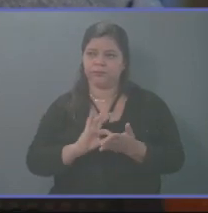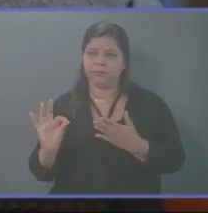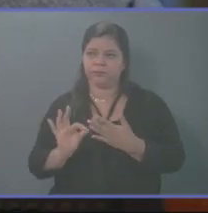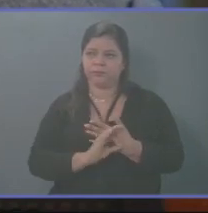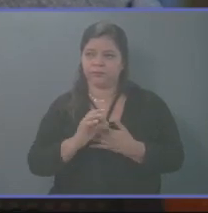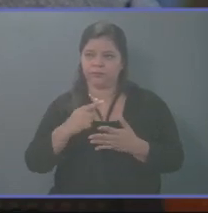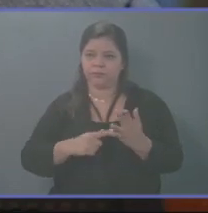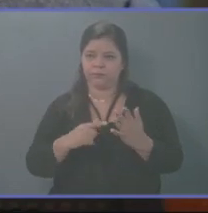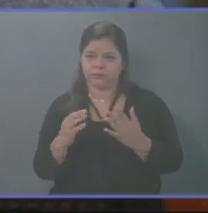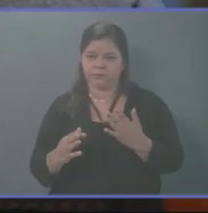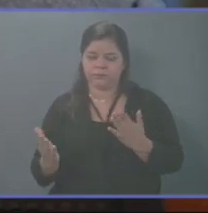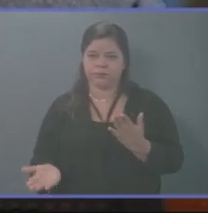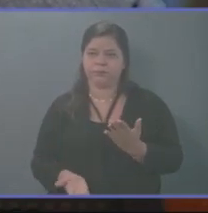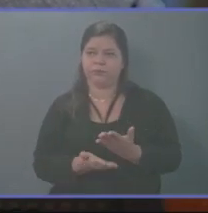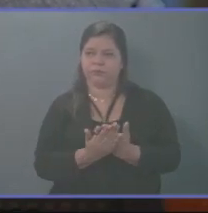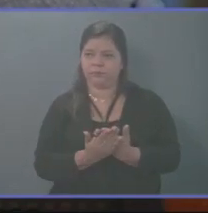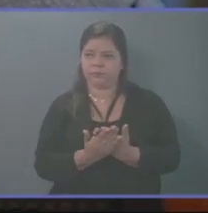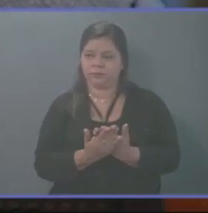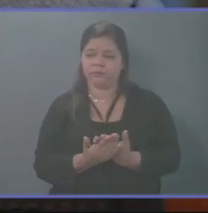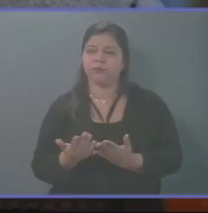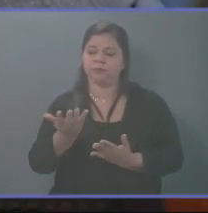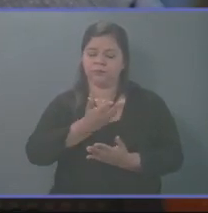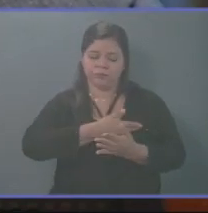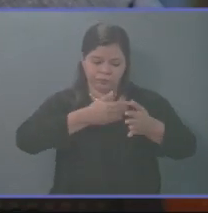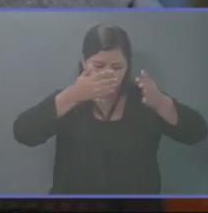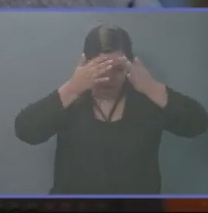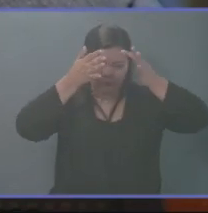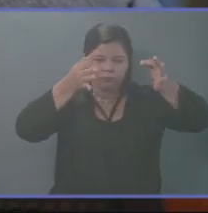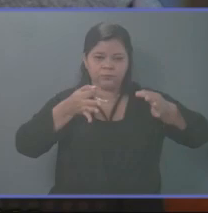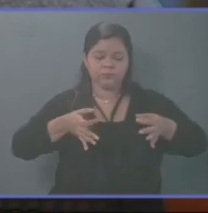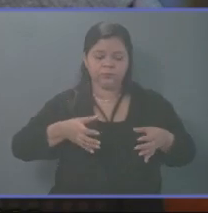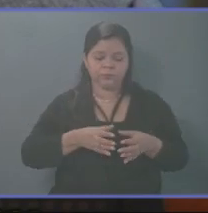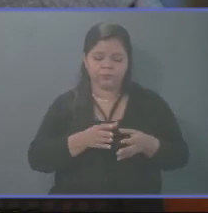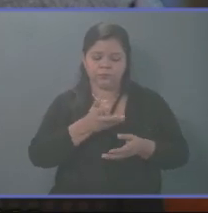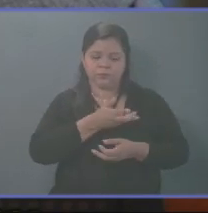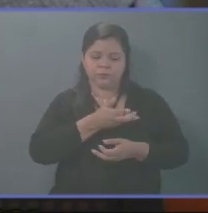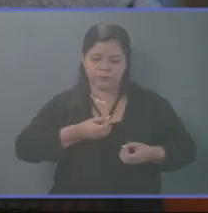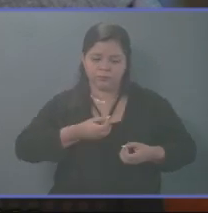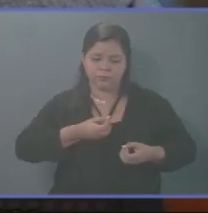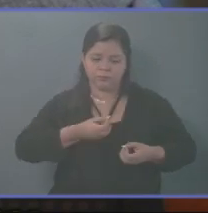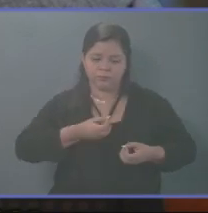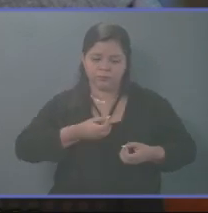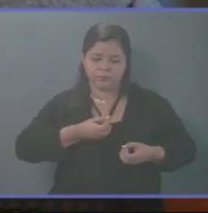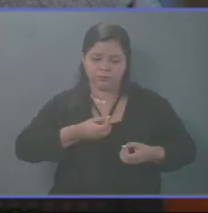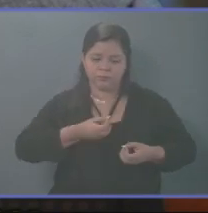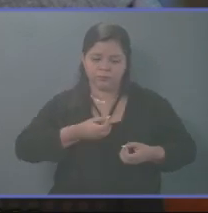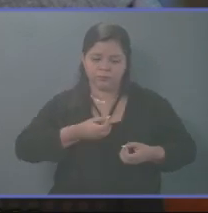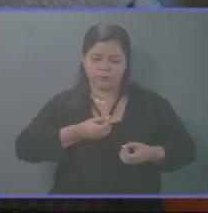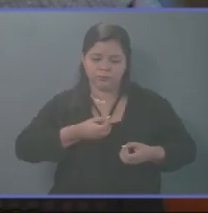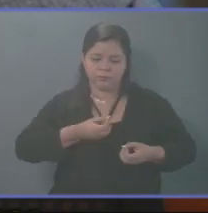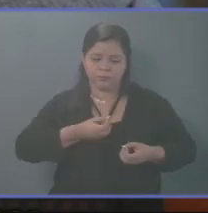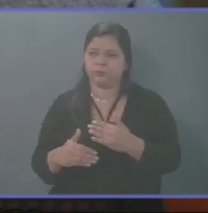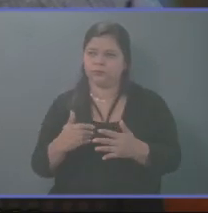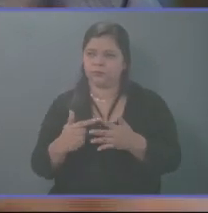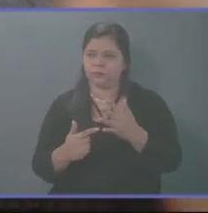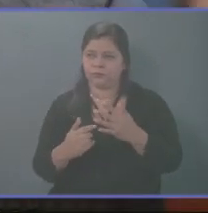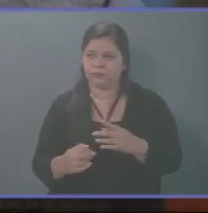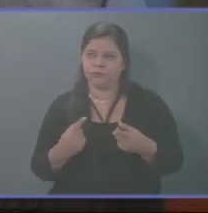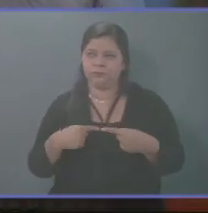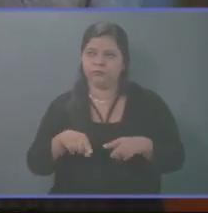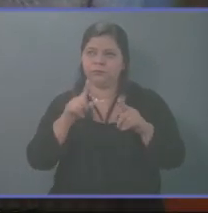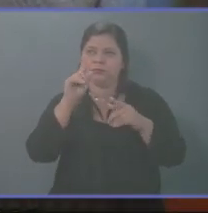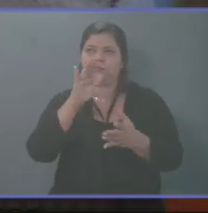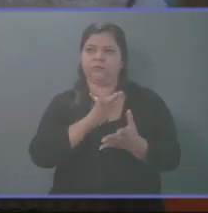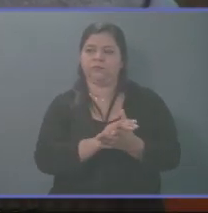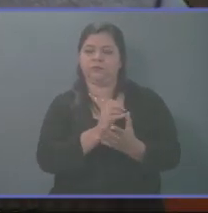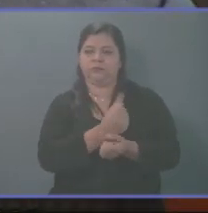decreto correspondiente. Así el dictamen que lo hace el conocimiento del honorable Pleno Legislativo para los efectos legales pertinentes dio